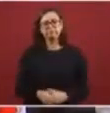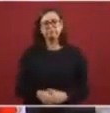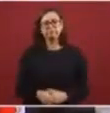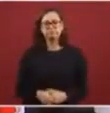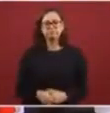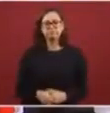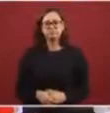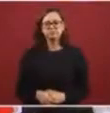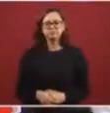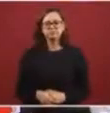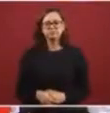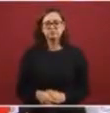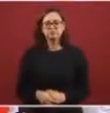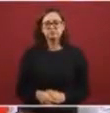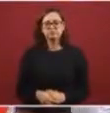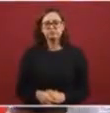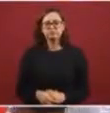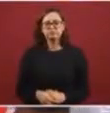Protestan